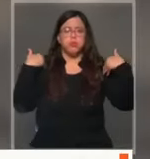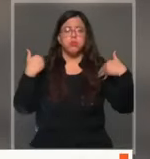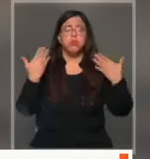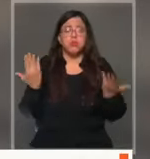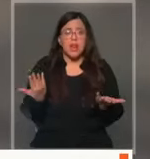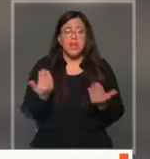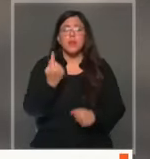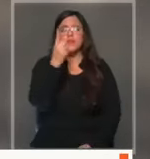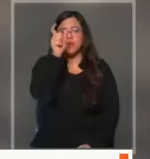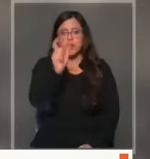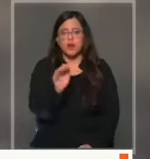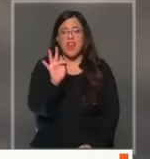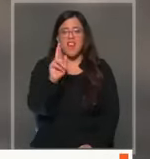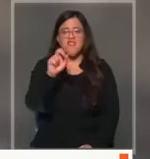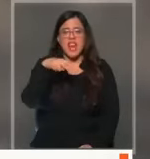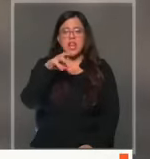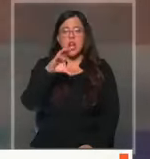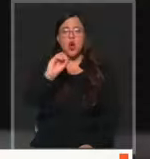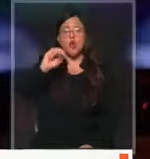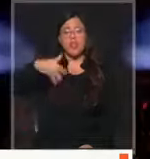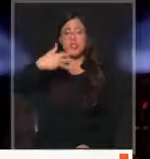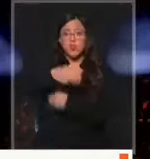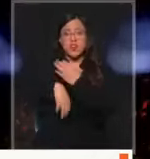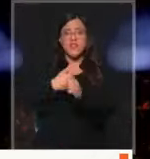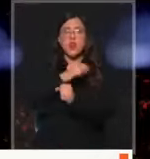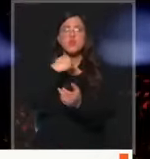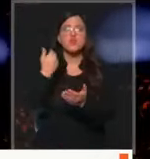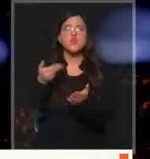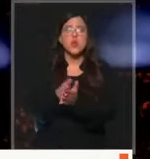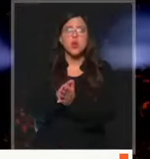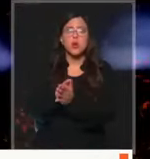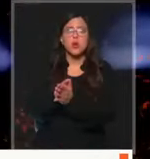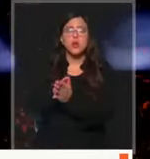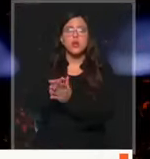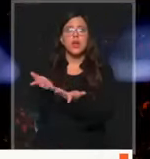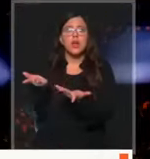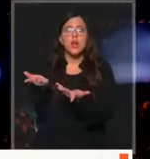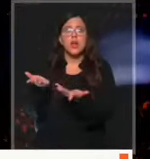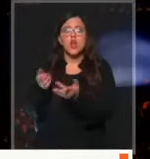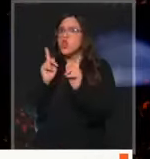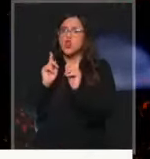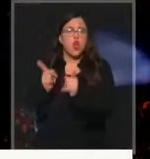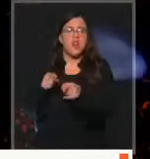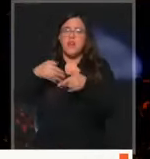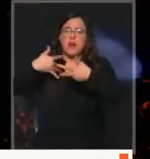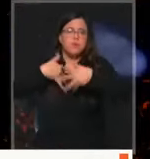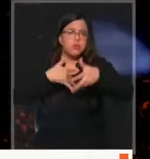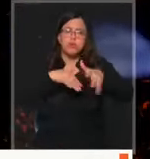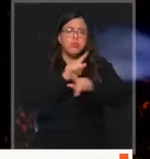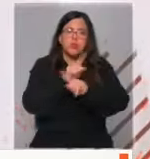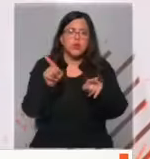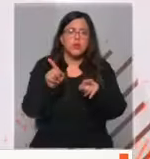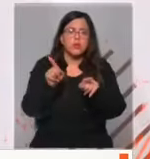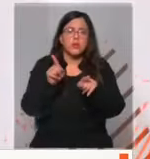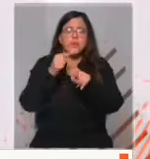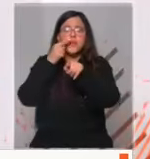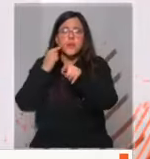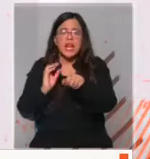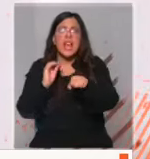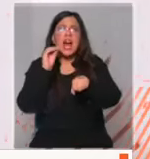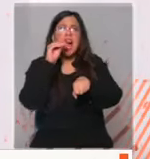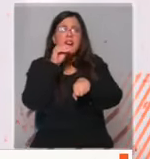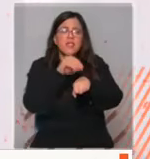aspirante Franco Vargas, de 19 años. Debe haber salido a la marcha primero. Me avisó que le iba a